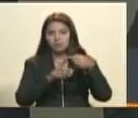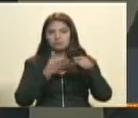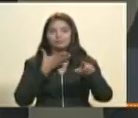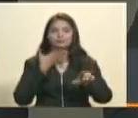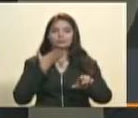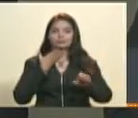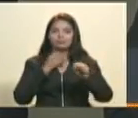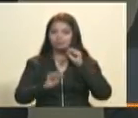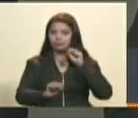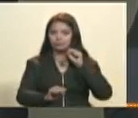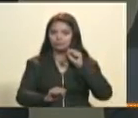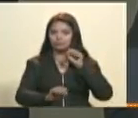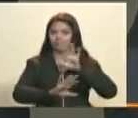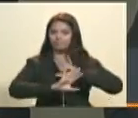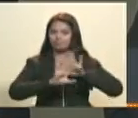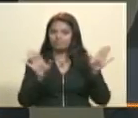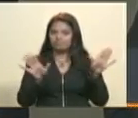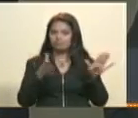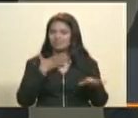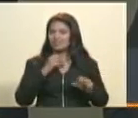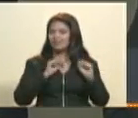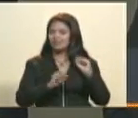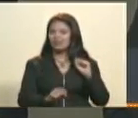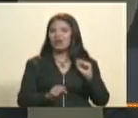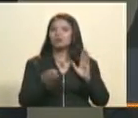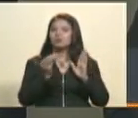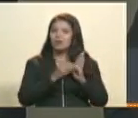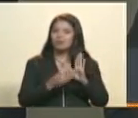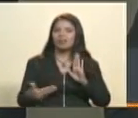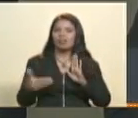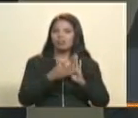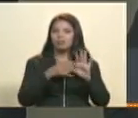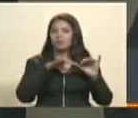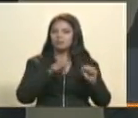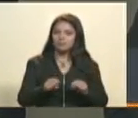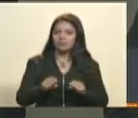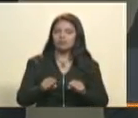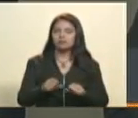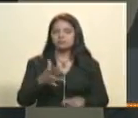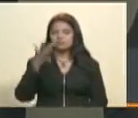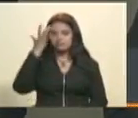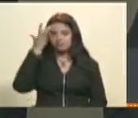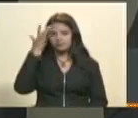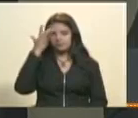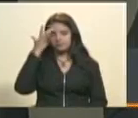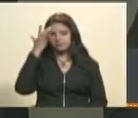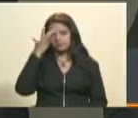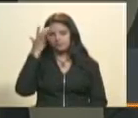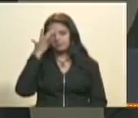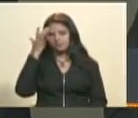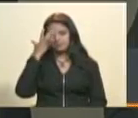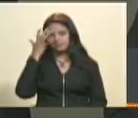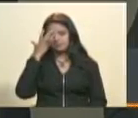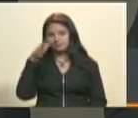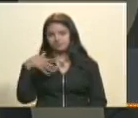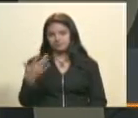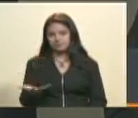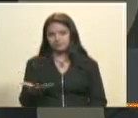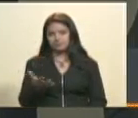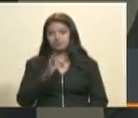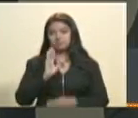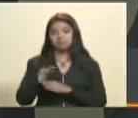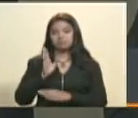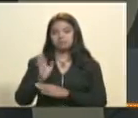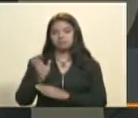rechazar categóricamente este nuevo ataque imperial disfrazado, entre comillas, de